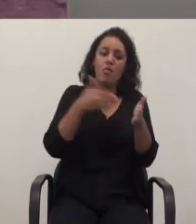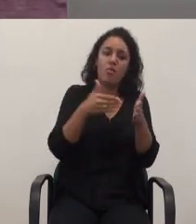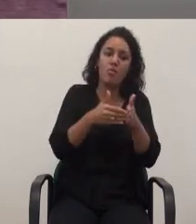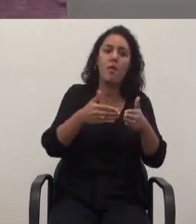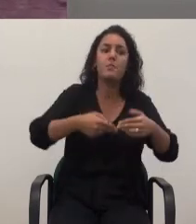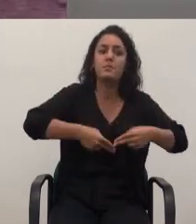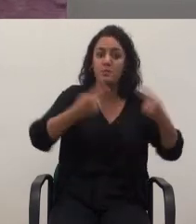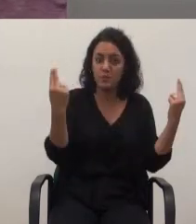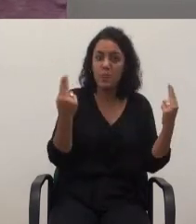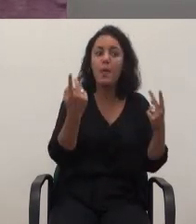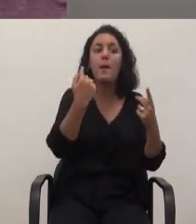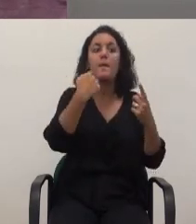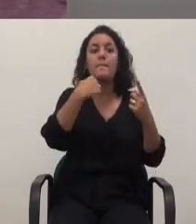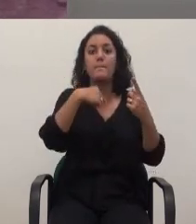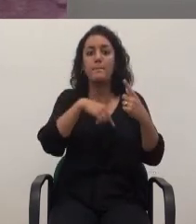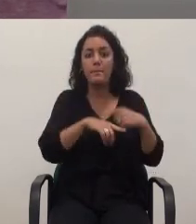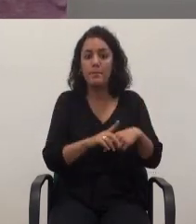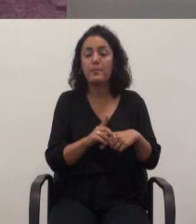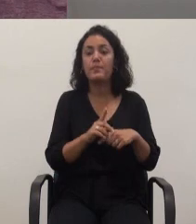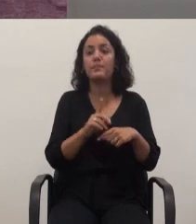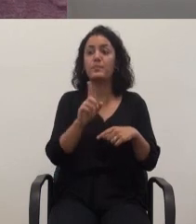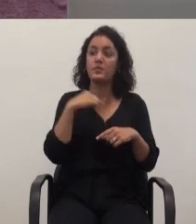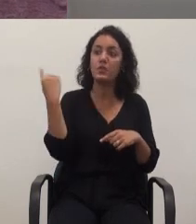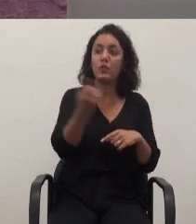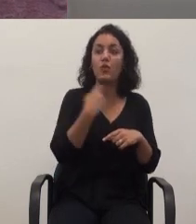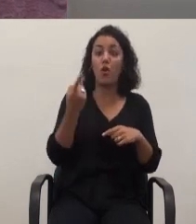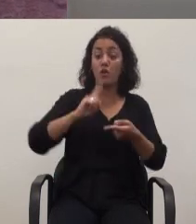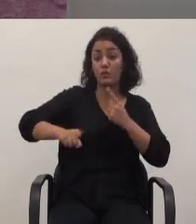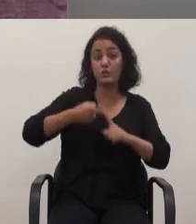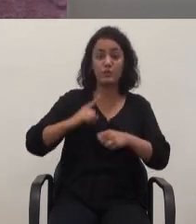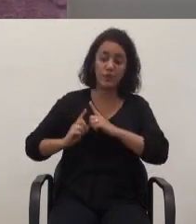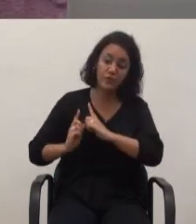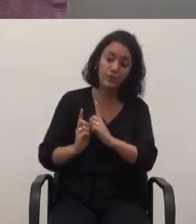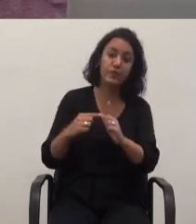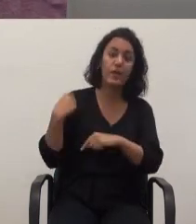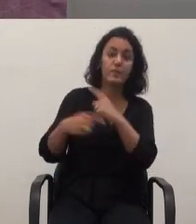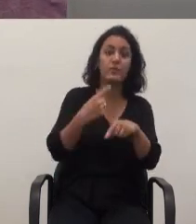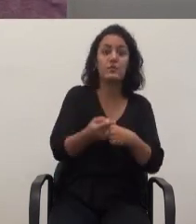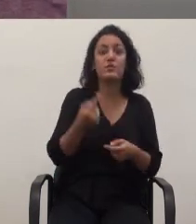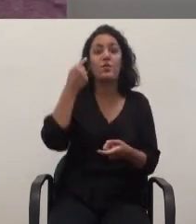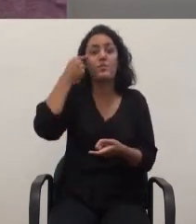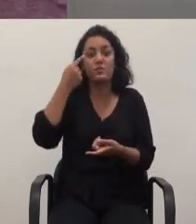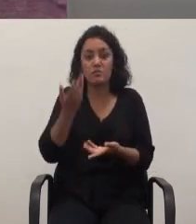procesos institucionales en los que todos estamos involucrados, creo que la cosa va a funcionar mucho mejor. Así que nada más,